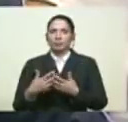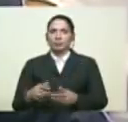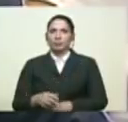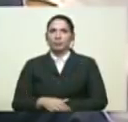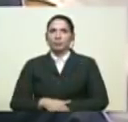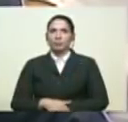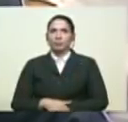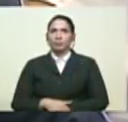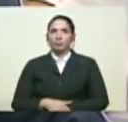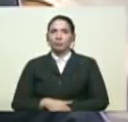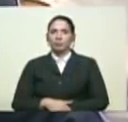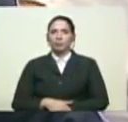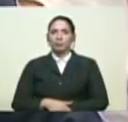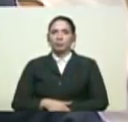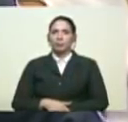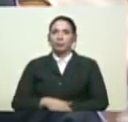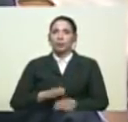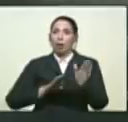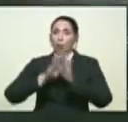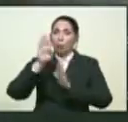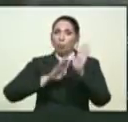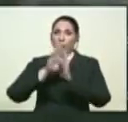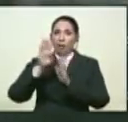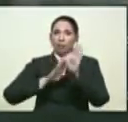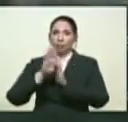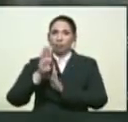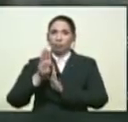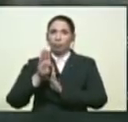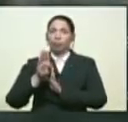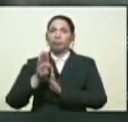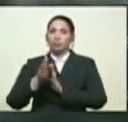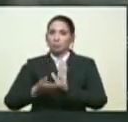Decreté el aumento significativo, sustancial,